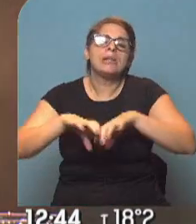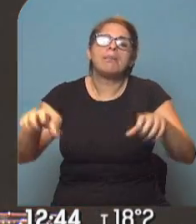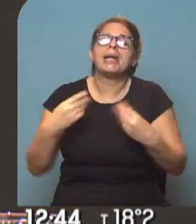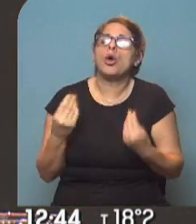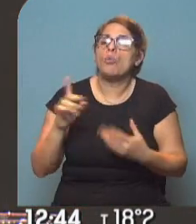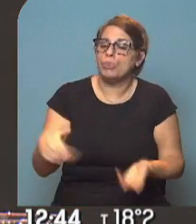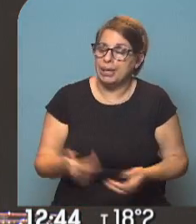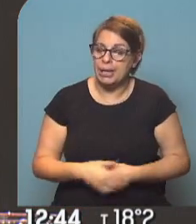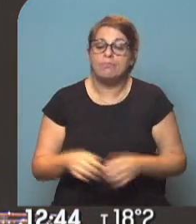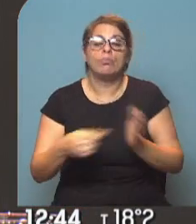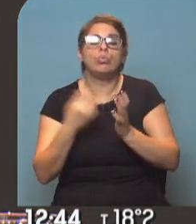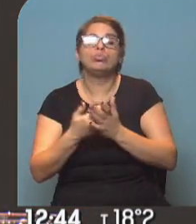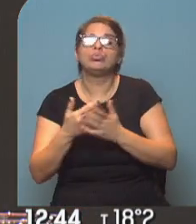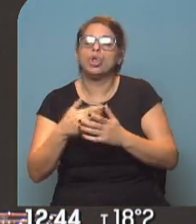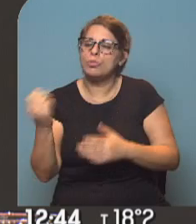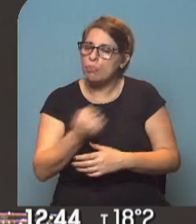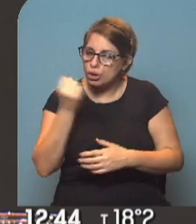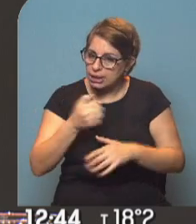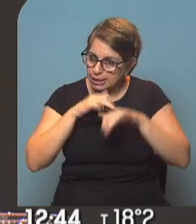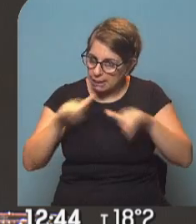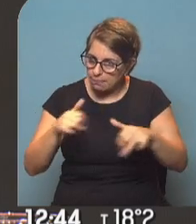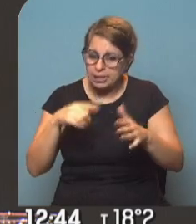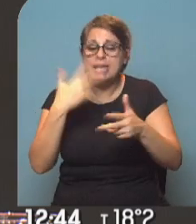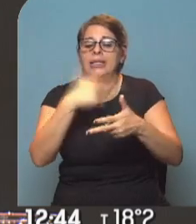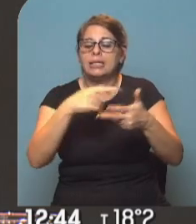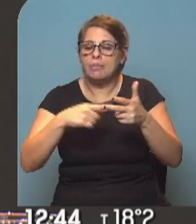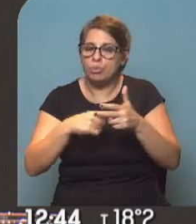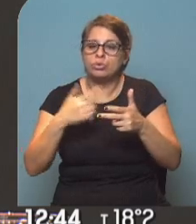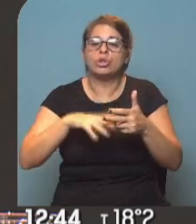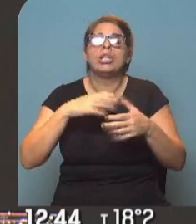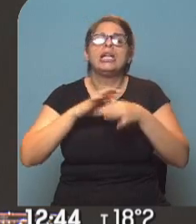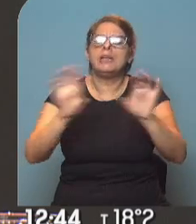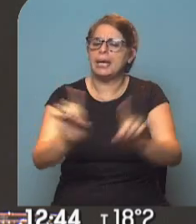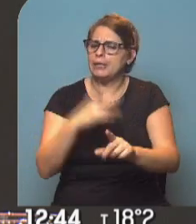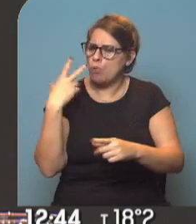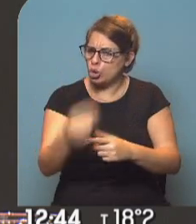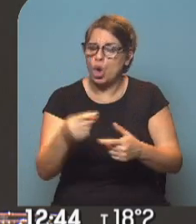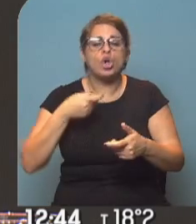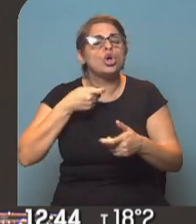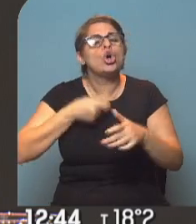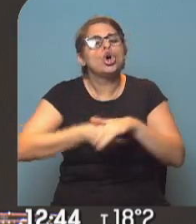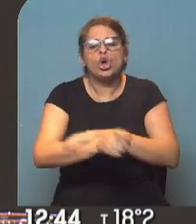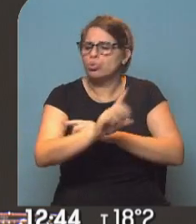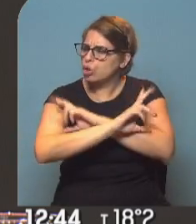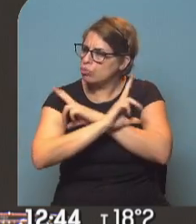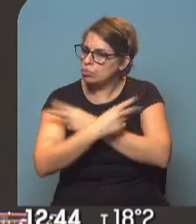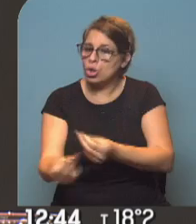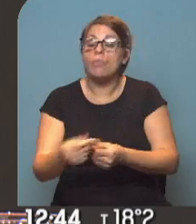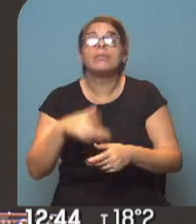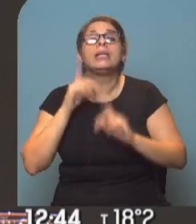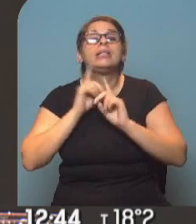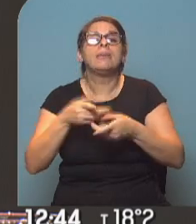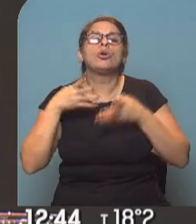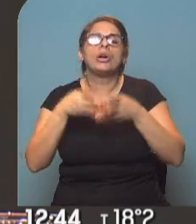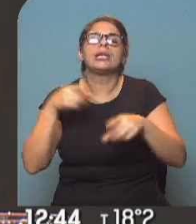de lo que es la campaña de AMLO, ¿no? Porque hay 3 puntos que es: no al liberalismo, no a la corrupción y no a la guerra contra el narcotráfico, por lo